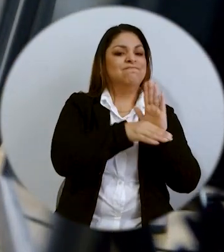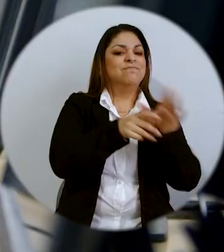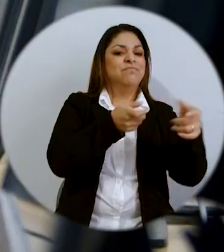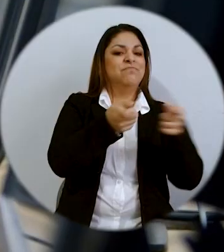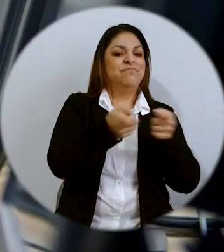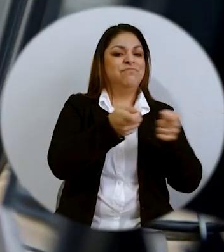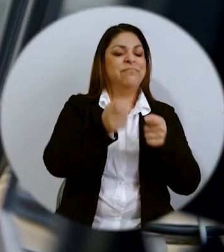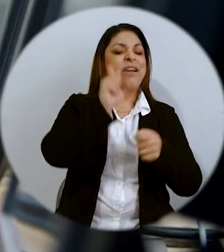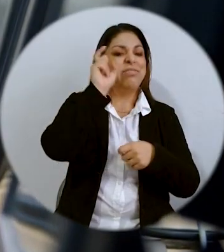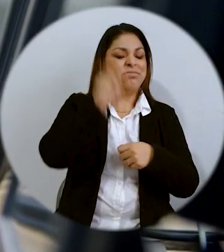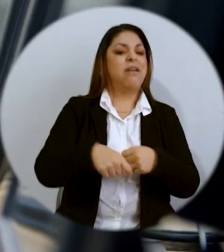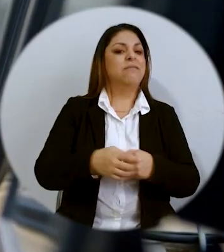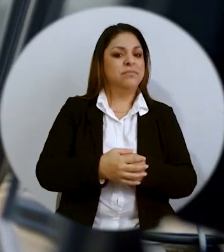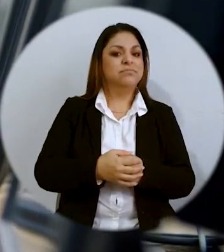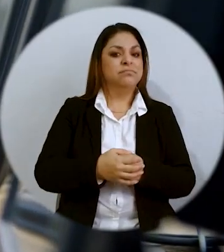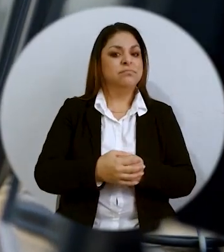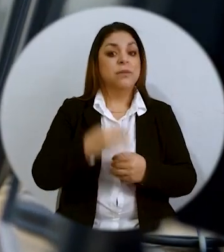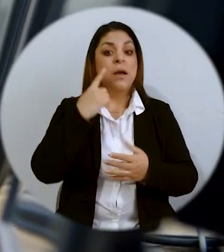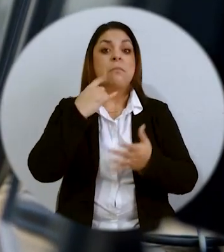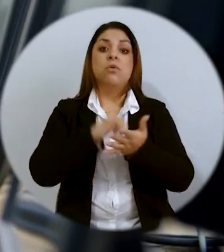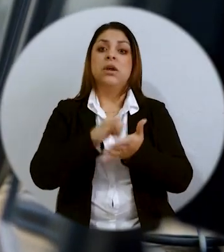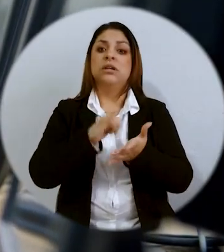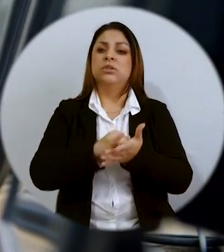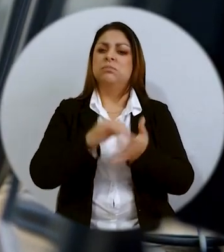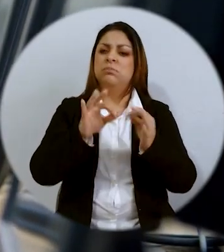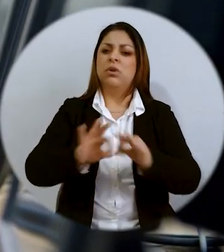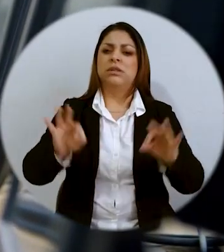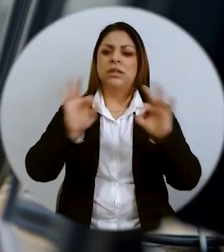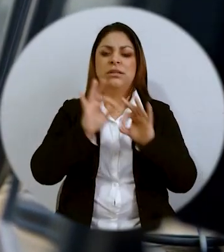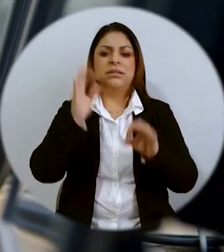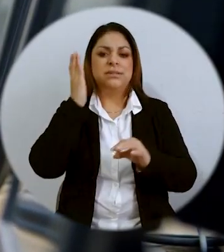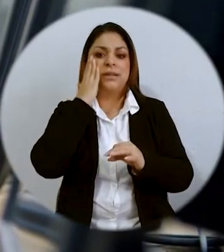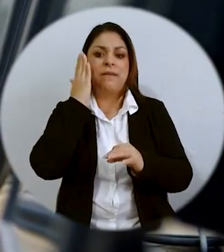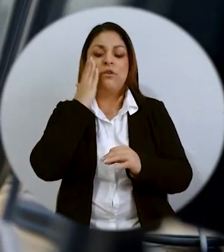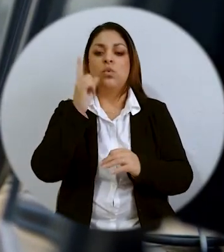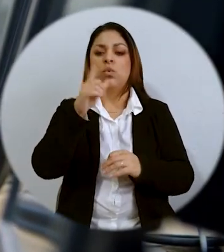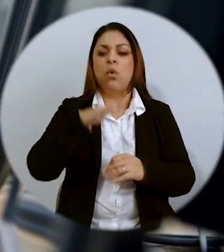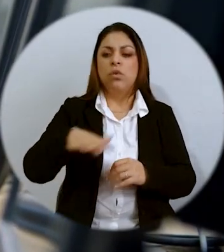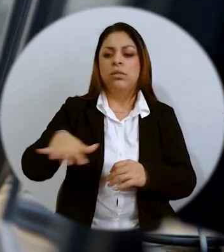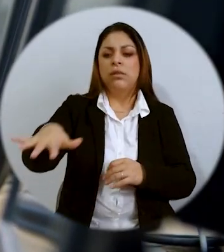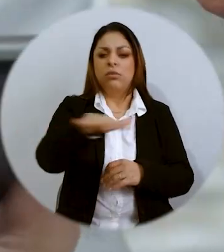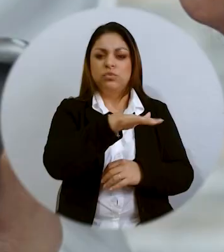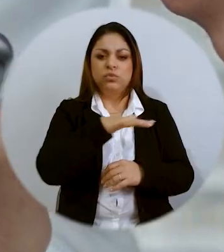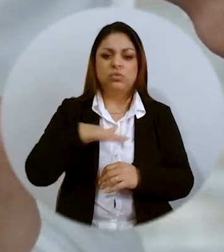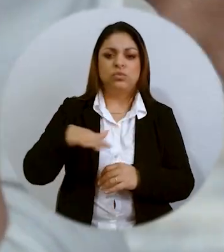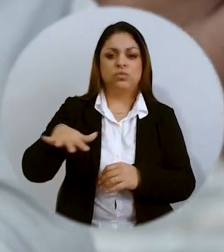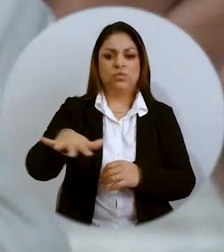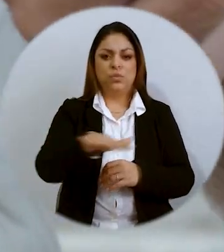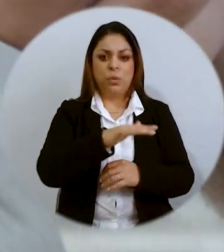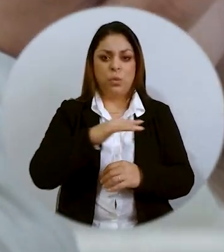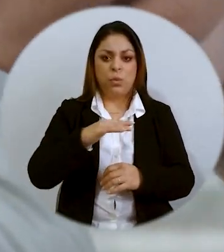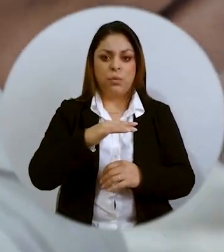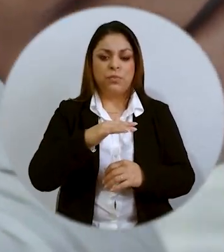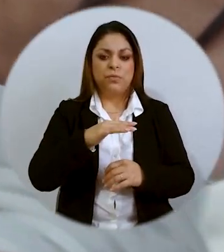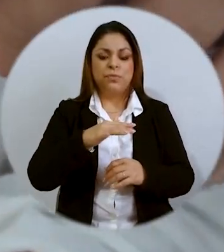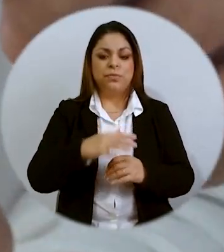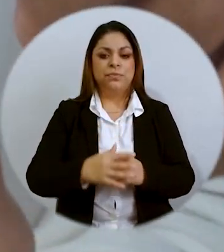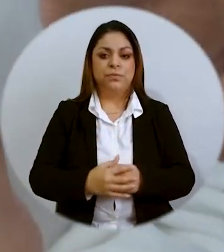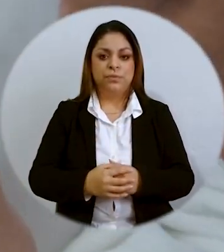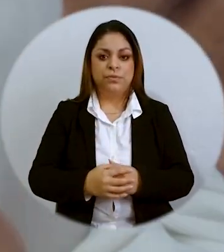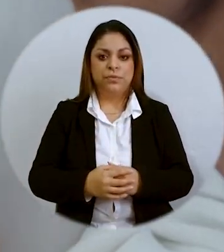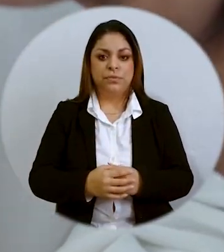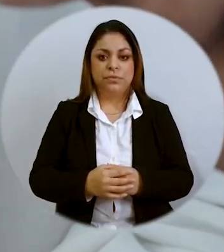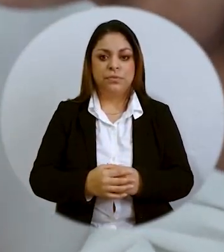regular. Y aquí, sobre todo, hay que tener en cuenta un contexto, ya lo anunciaba Marta